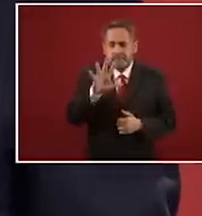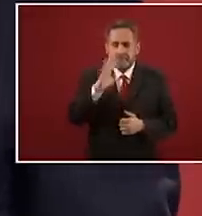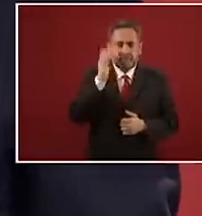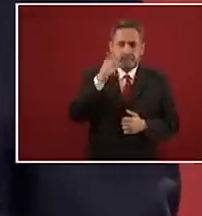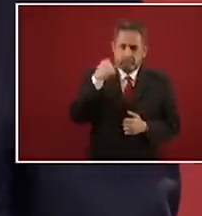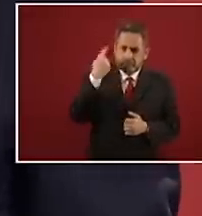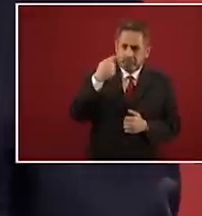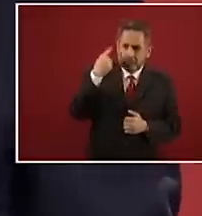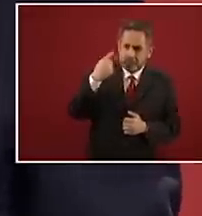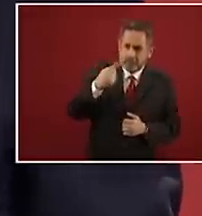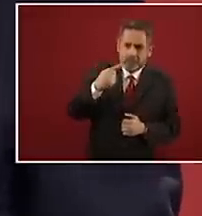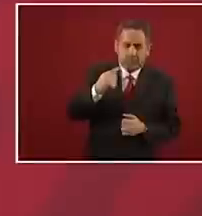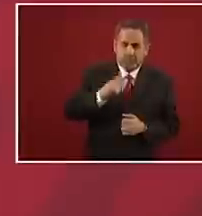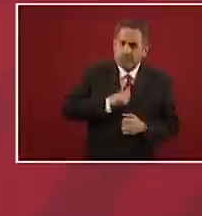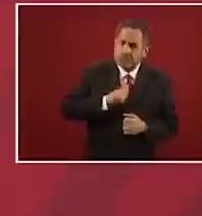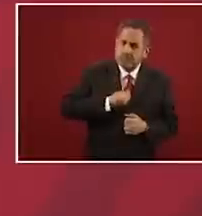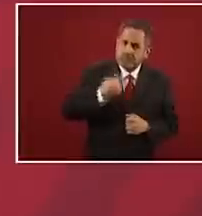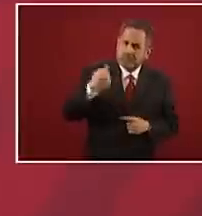5 horas,